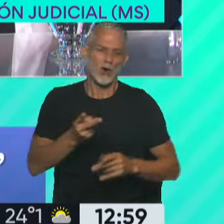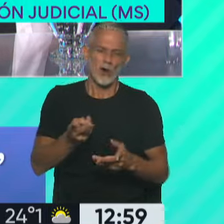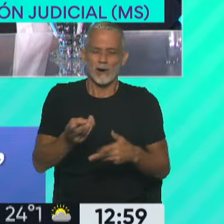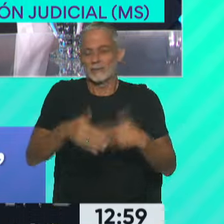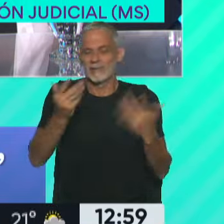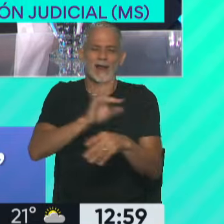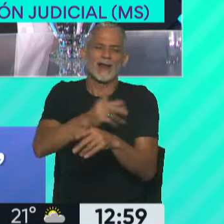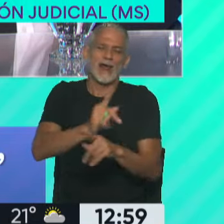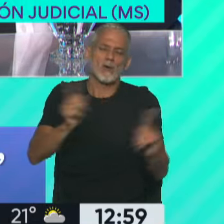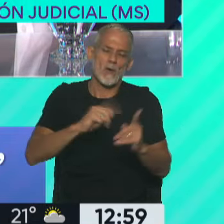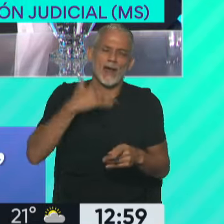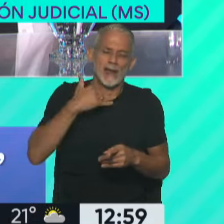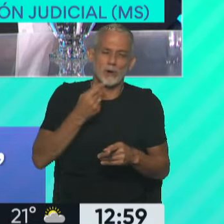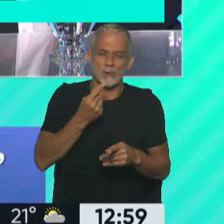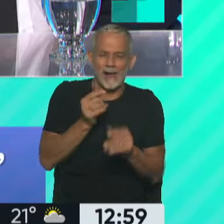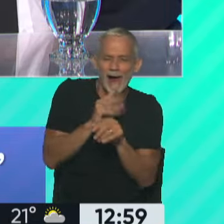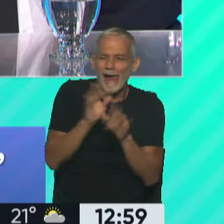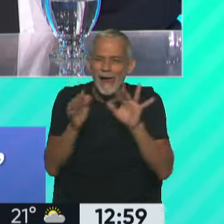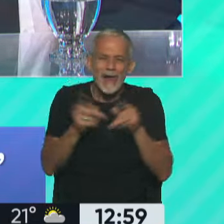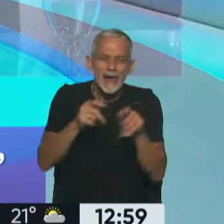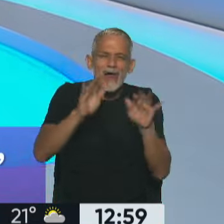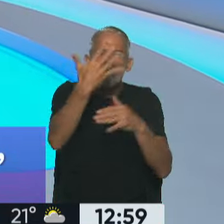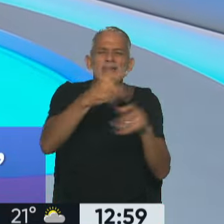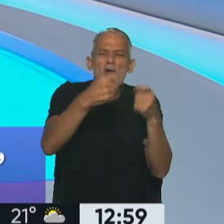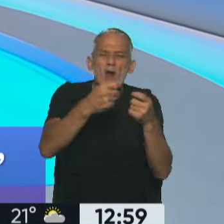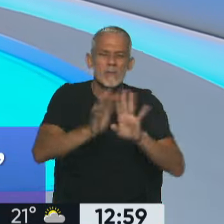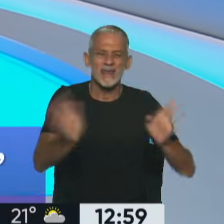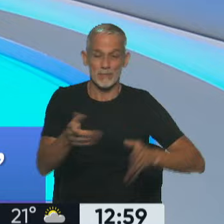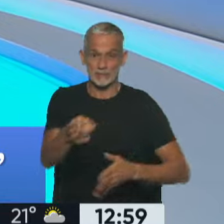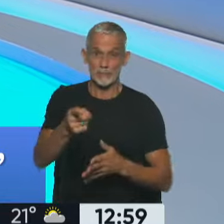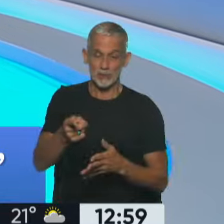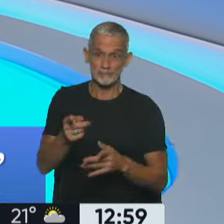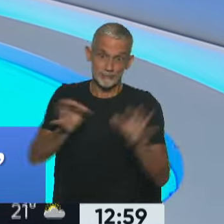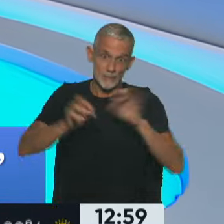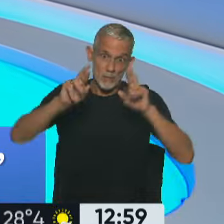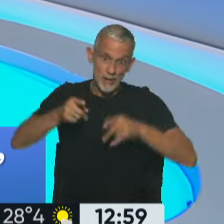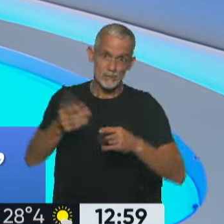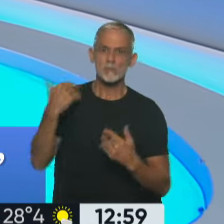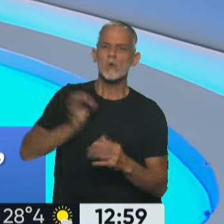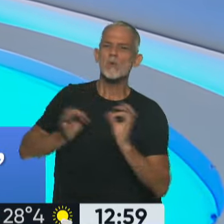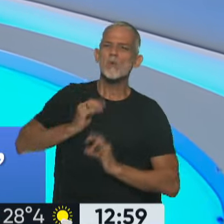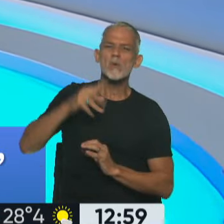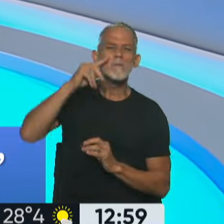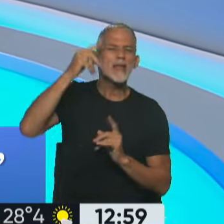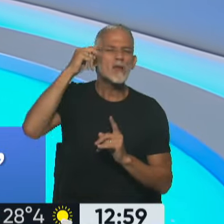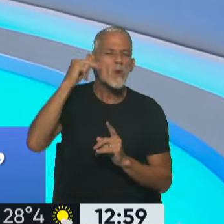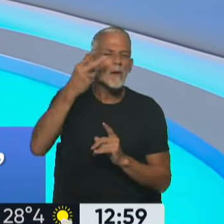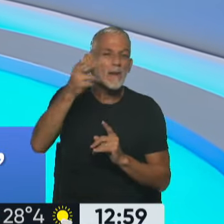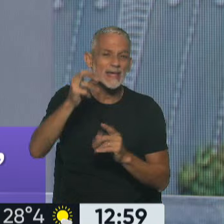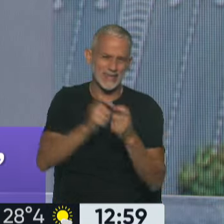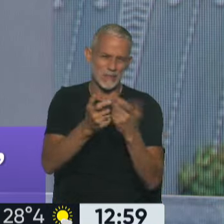no eran ladrones, eran casi dos pillos, ¿no? que rompían los vidrios. Bueno, esa era una estrategia de principio del siglo XX, 1920 es la